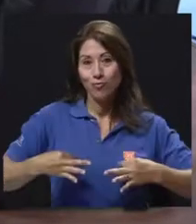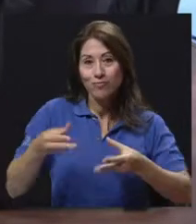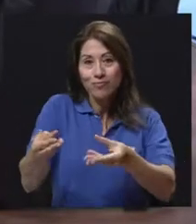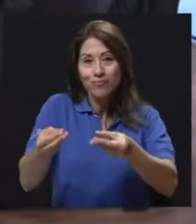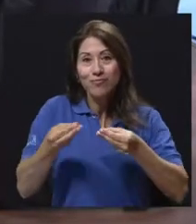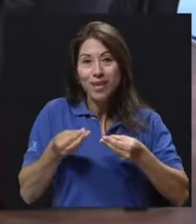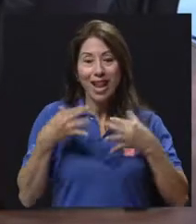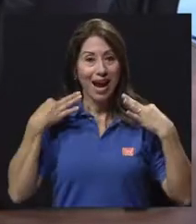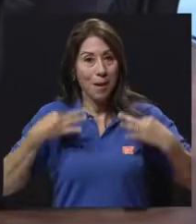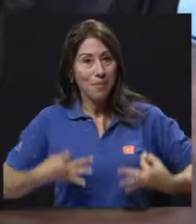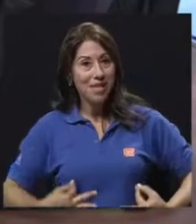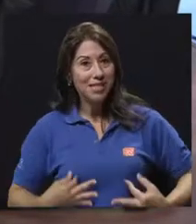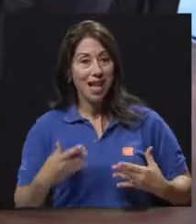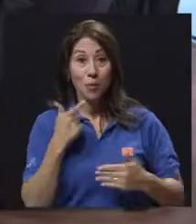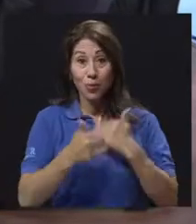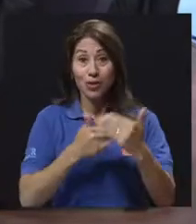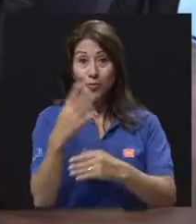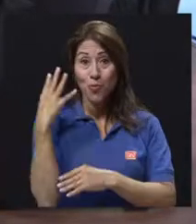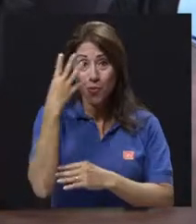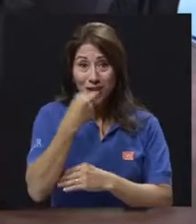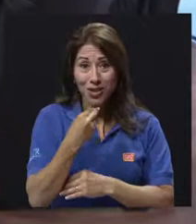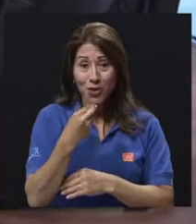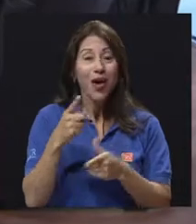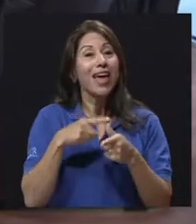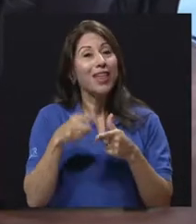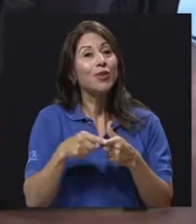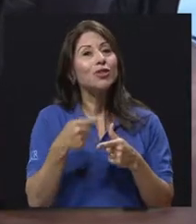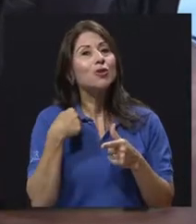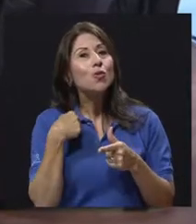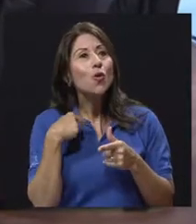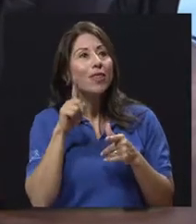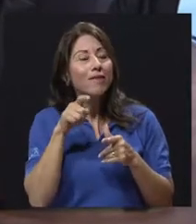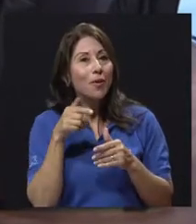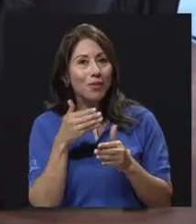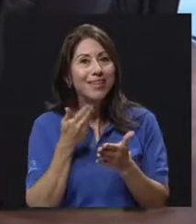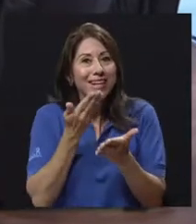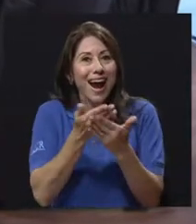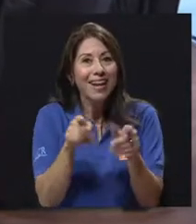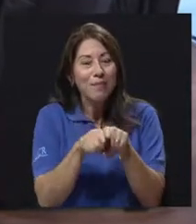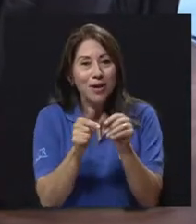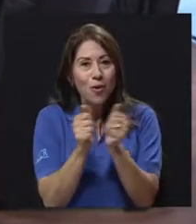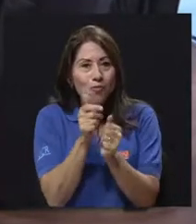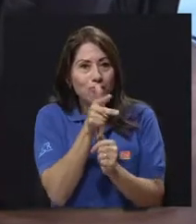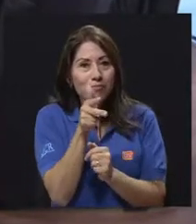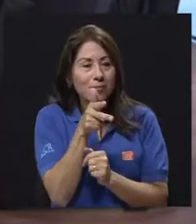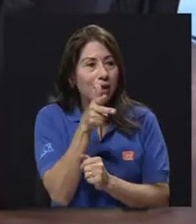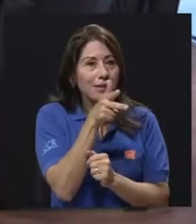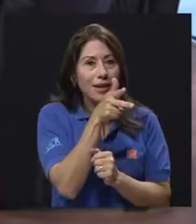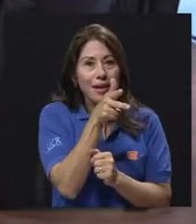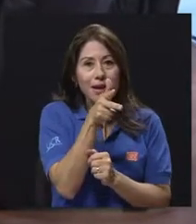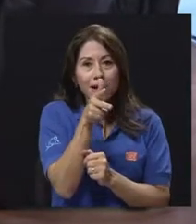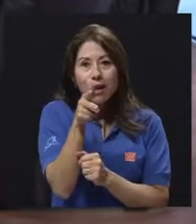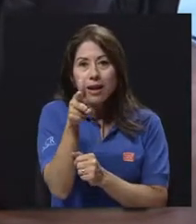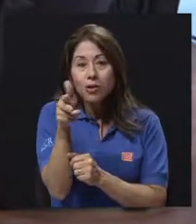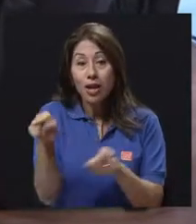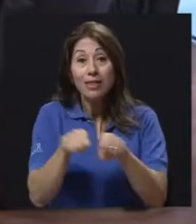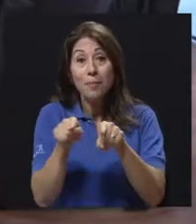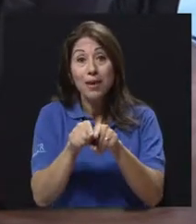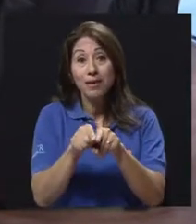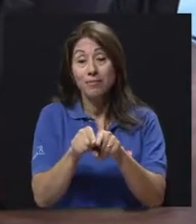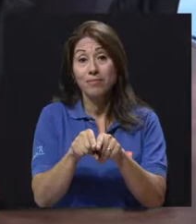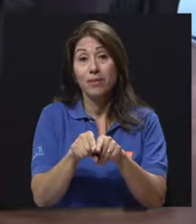corredor, entonces seguirlos a cada uno cuando llegan a la expo. en muy importante la comida antes,